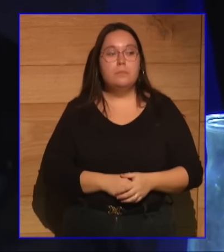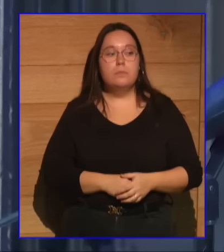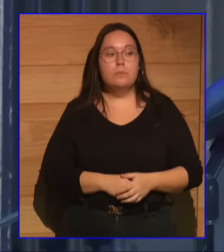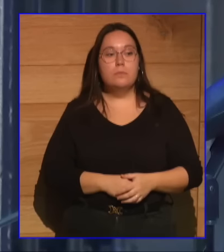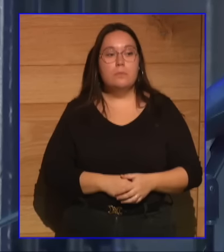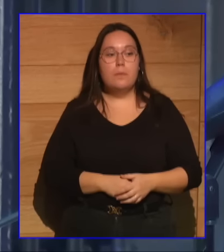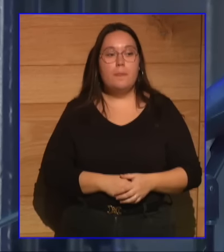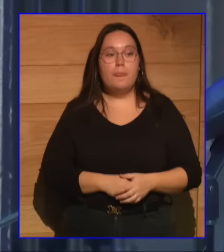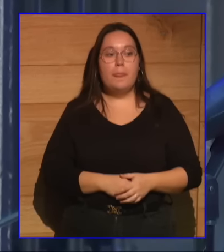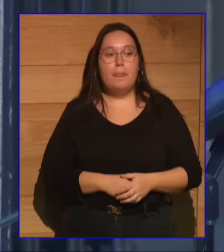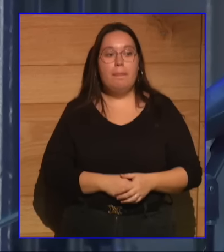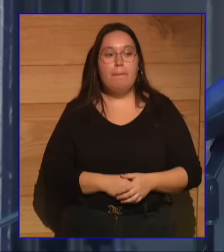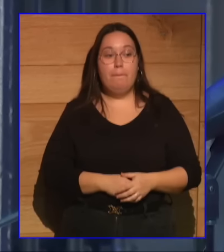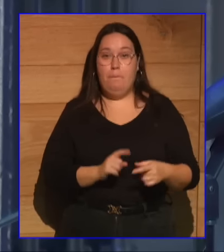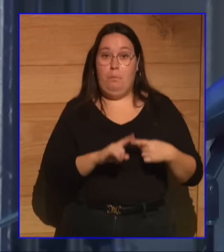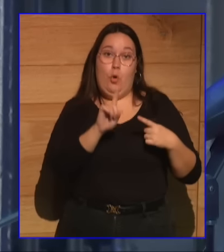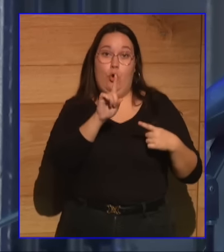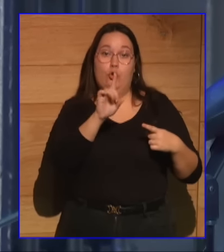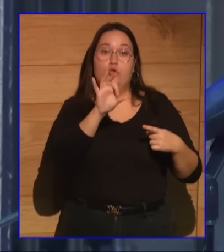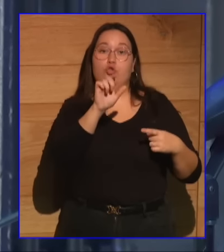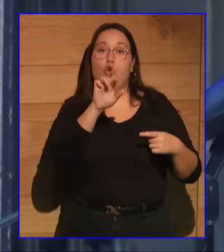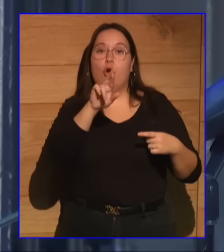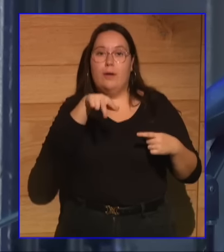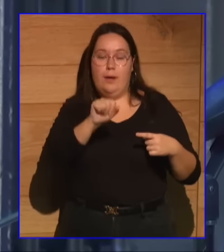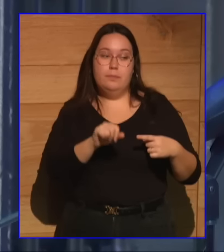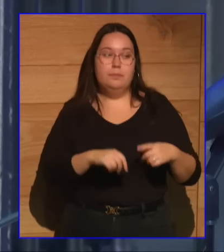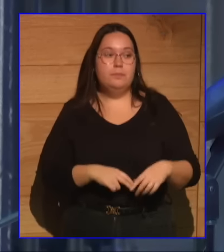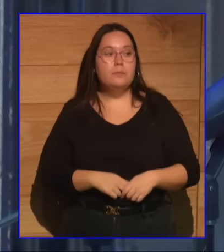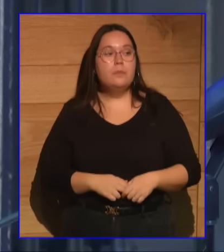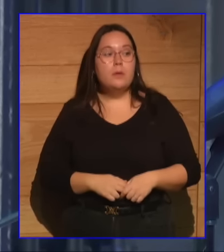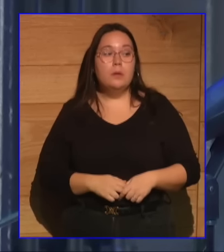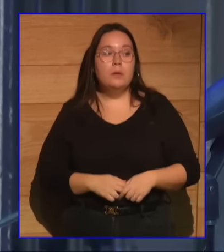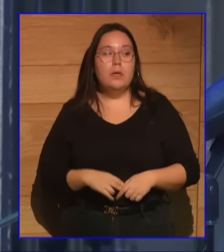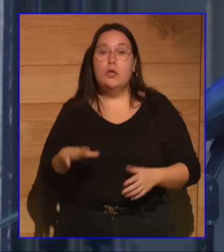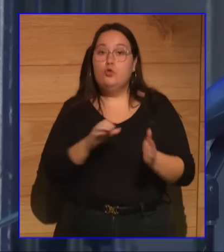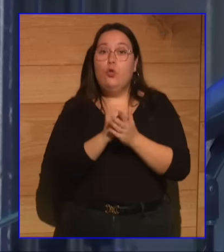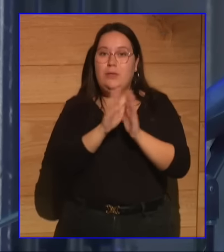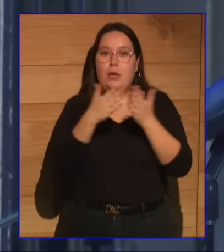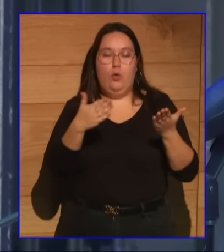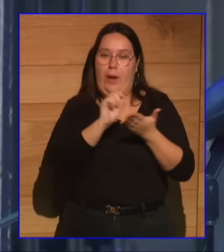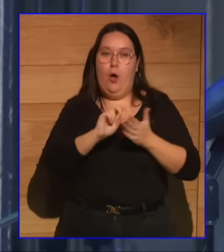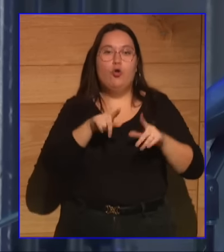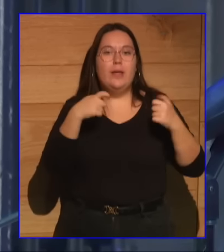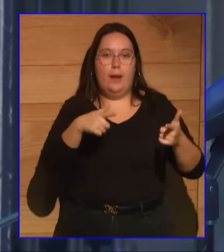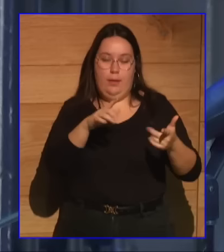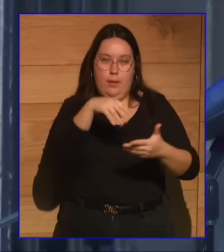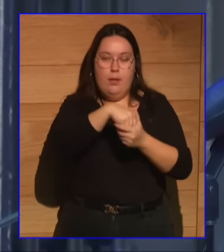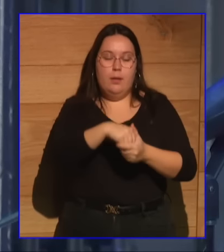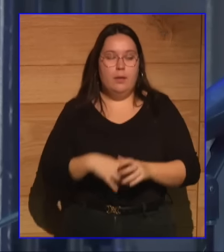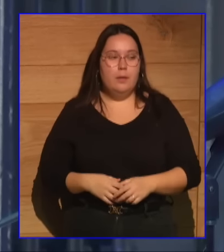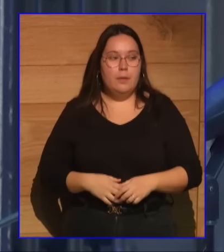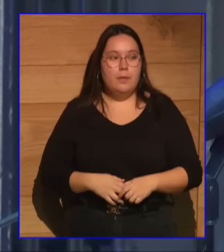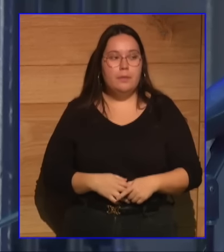muerta. Eso sí, la han llamado Sorna. Ahí estaban dando pistas. Claro. Eso es. Todo eso está en la novela original. Uh-huh. Y